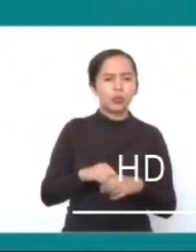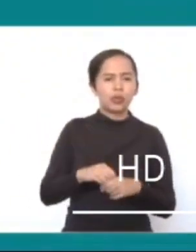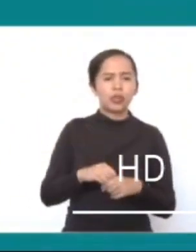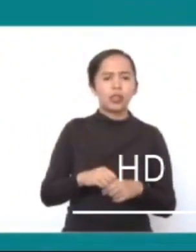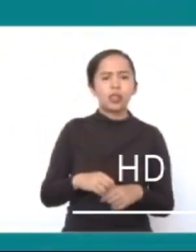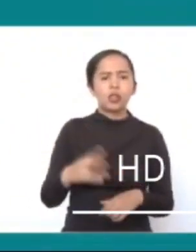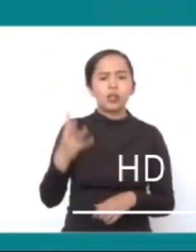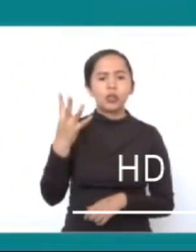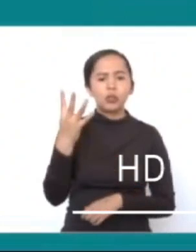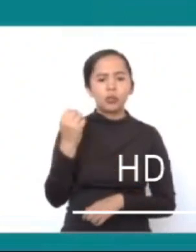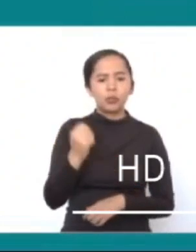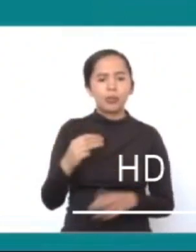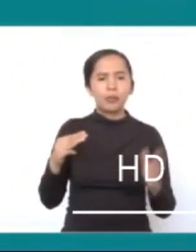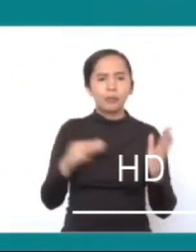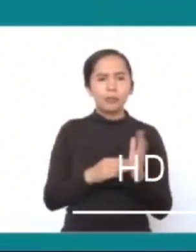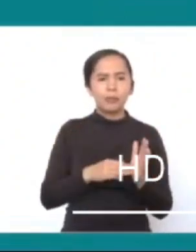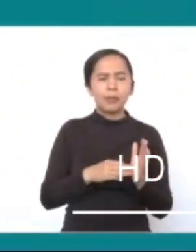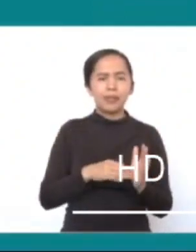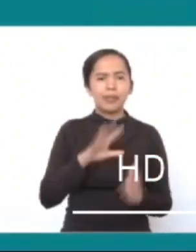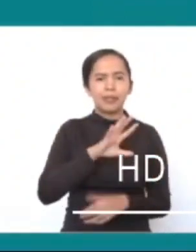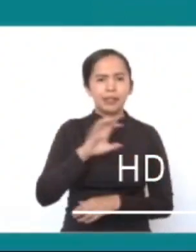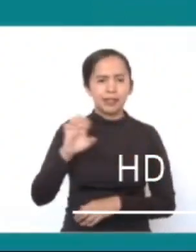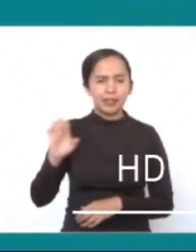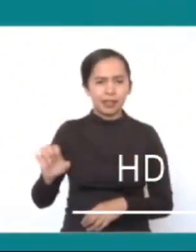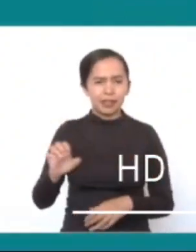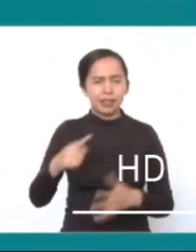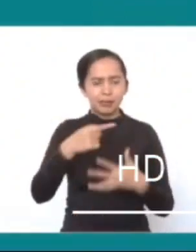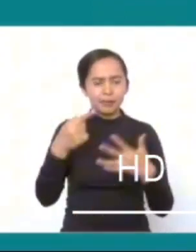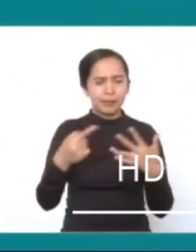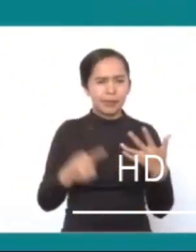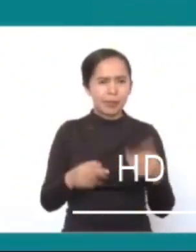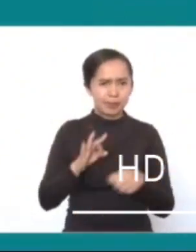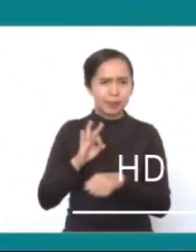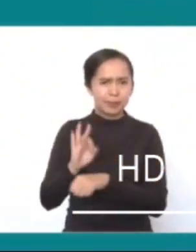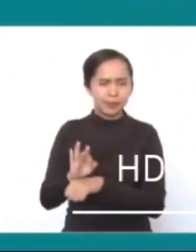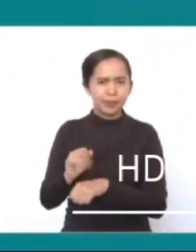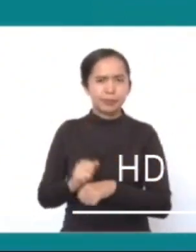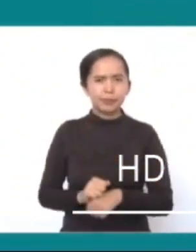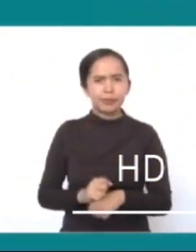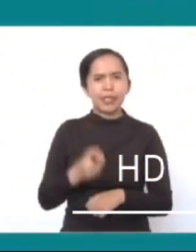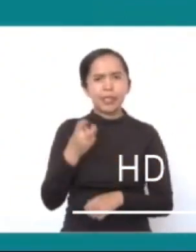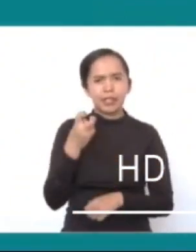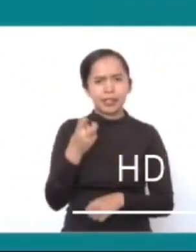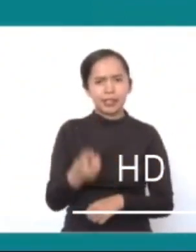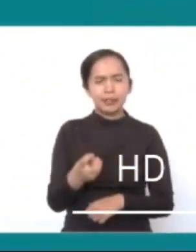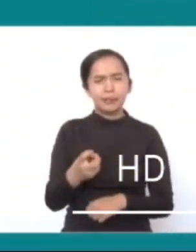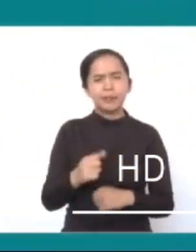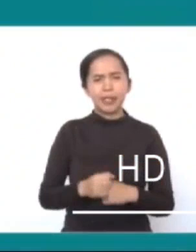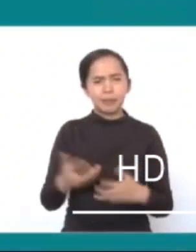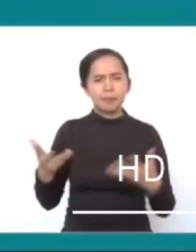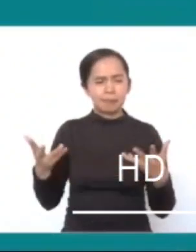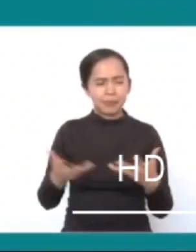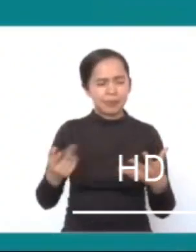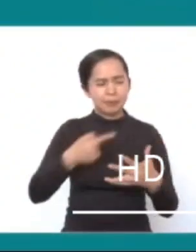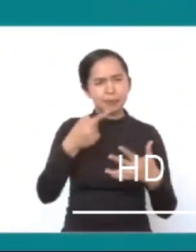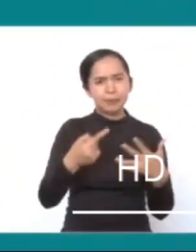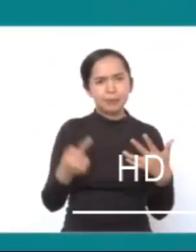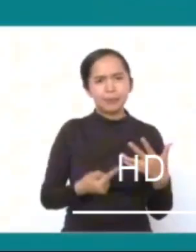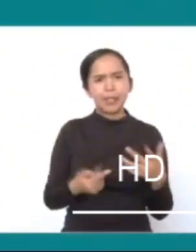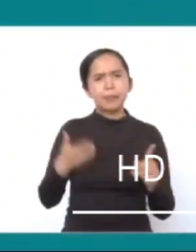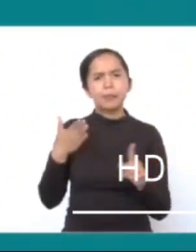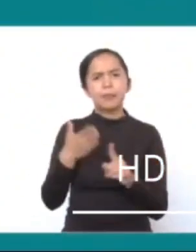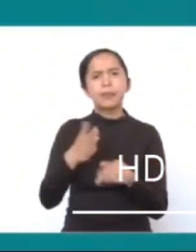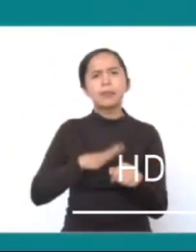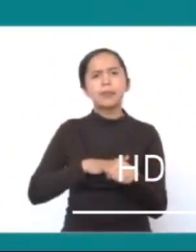dictadas 9,545 medidas de protección. A través de estas acciones, se busca garantizar